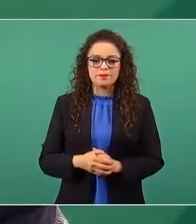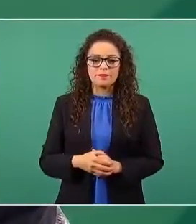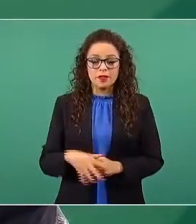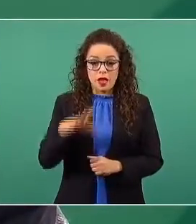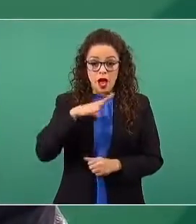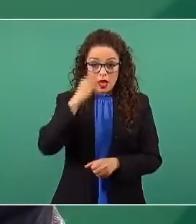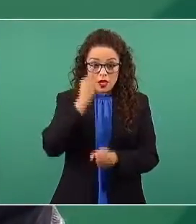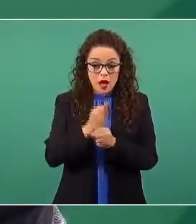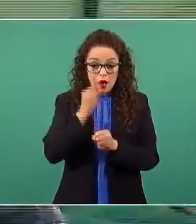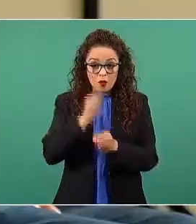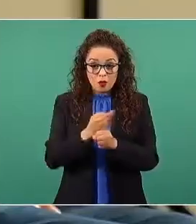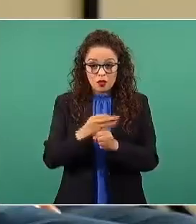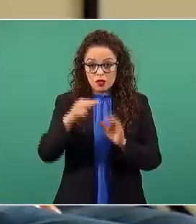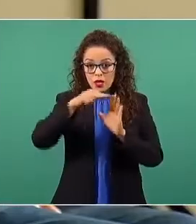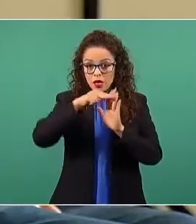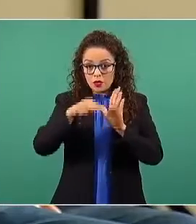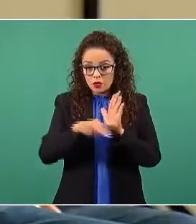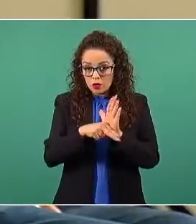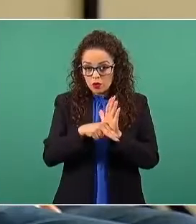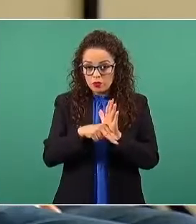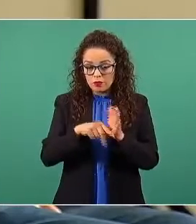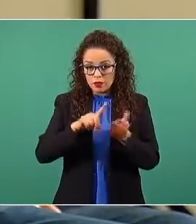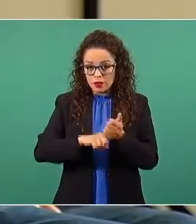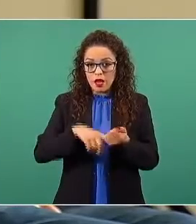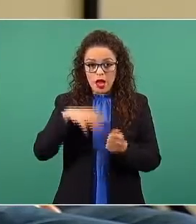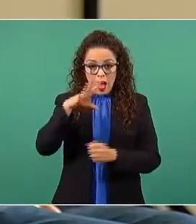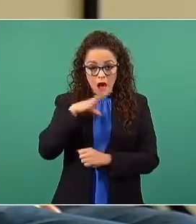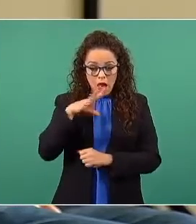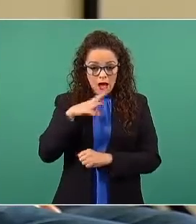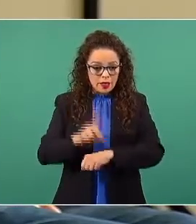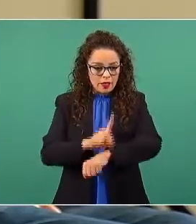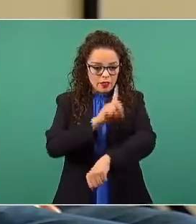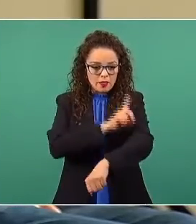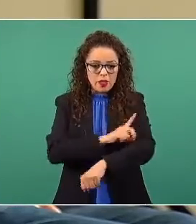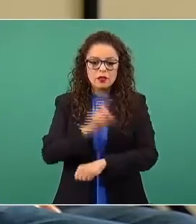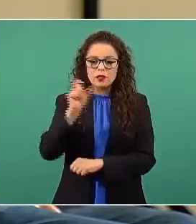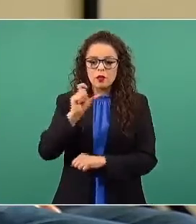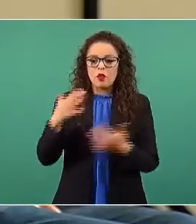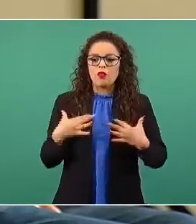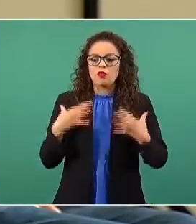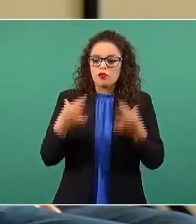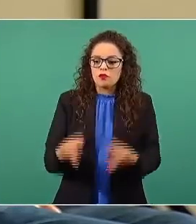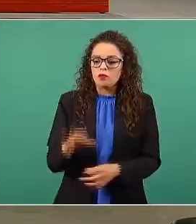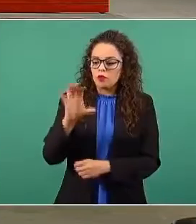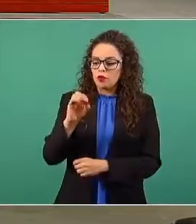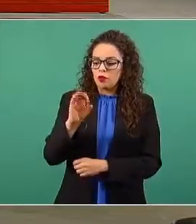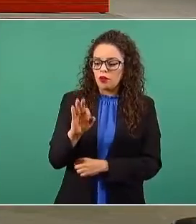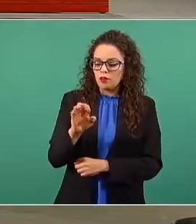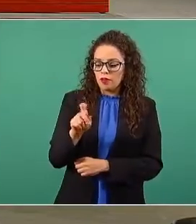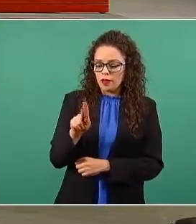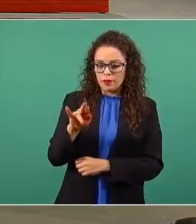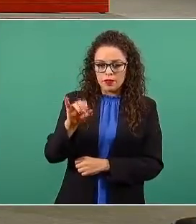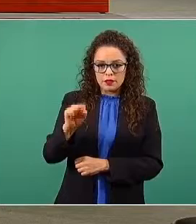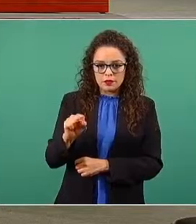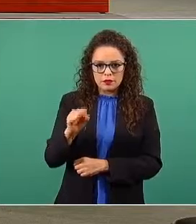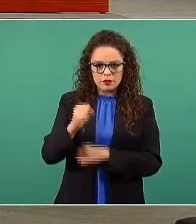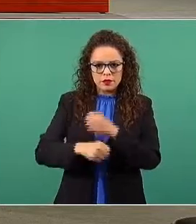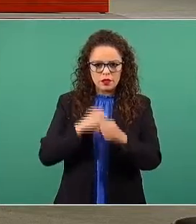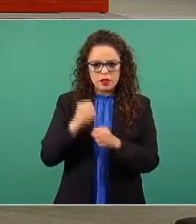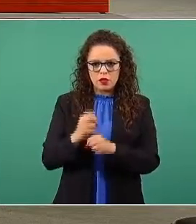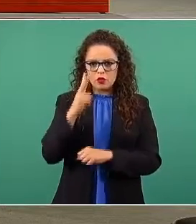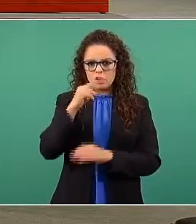existente, algunos de los elementos existentes desde que se creó COFEPRIS en